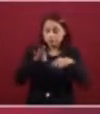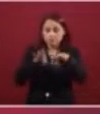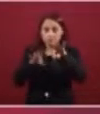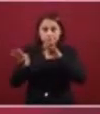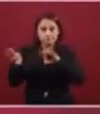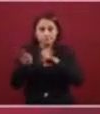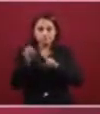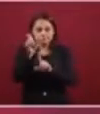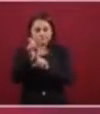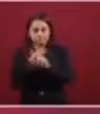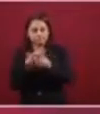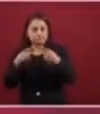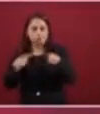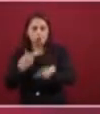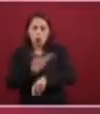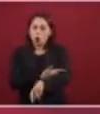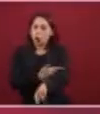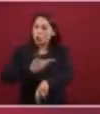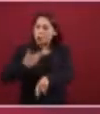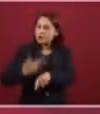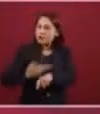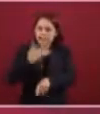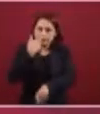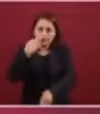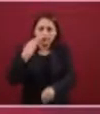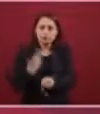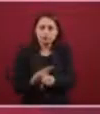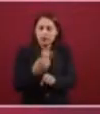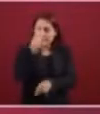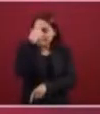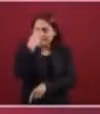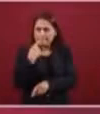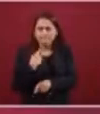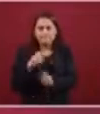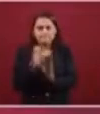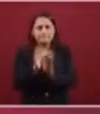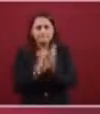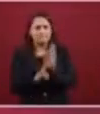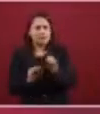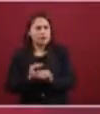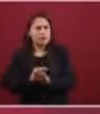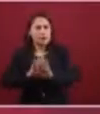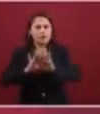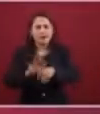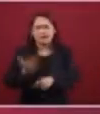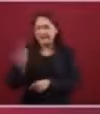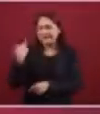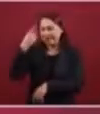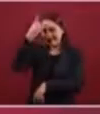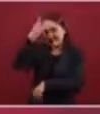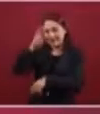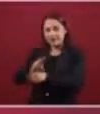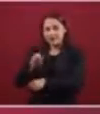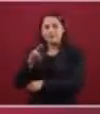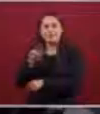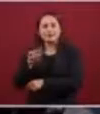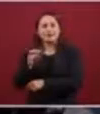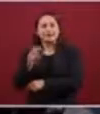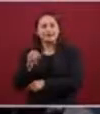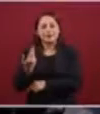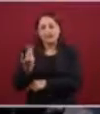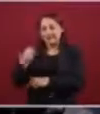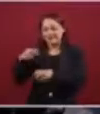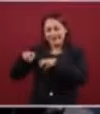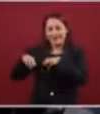con unos currículums claros. Mira, la directora editorial Rosario Manzanos, nos reíamos hace rato que está por aquí,